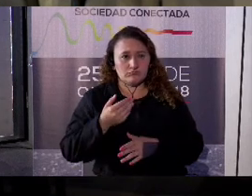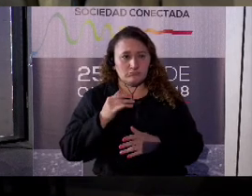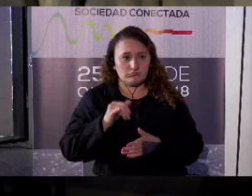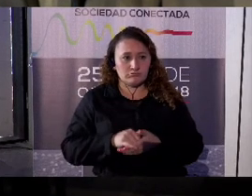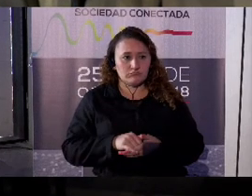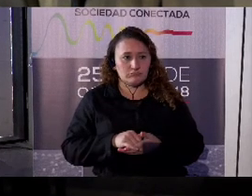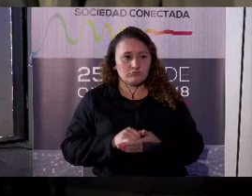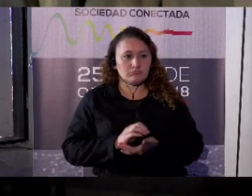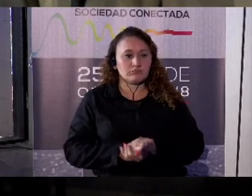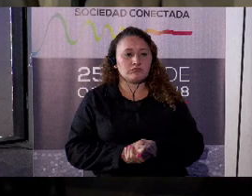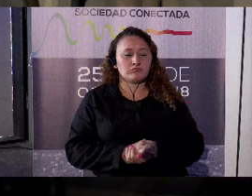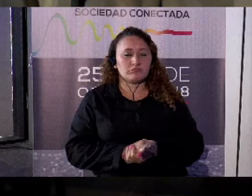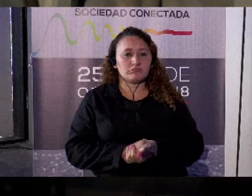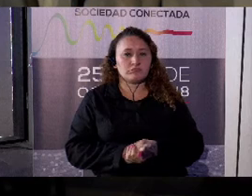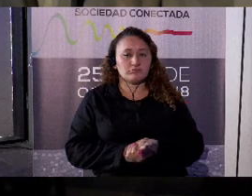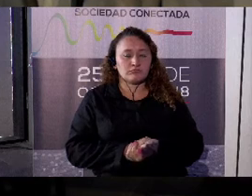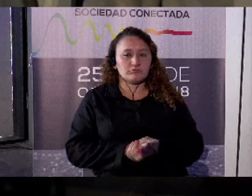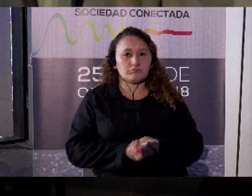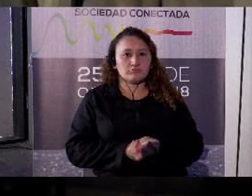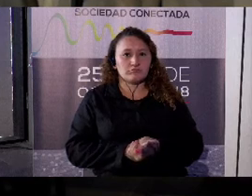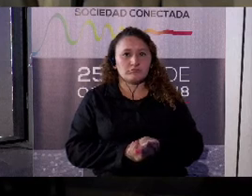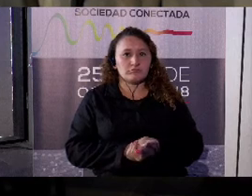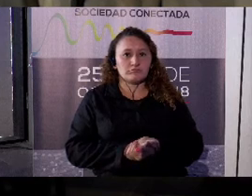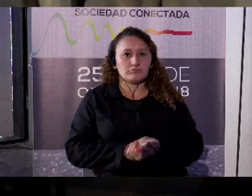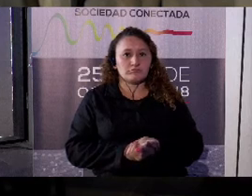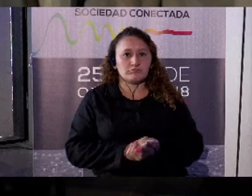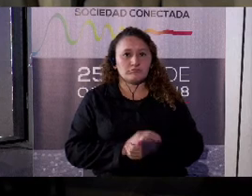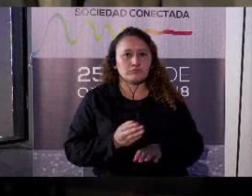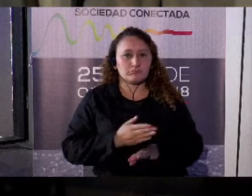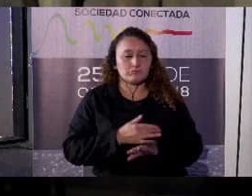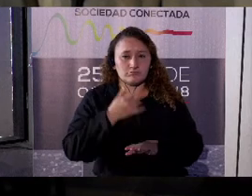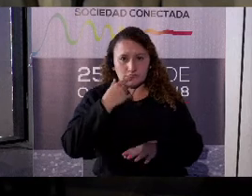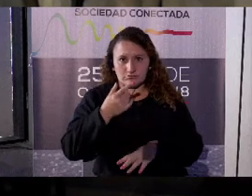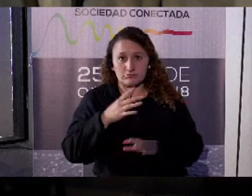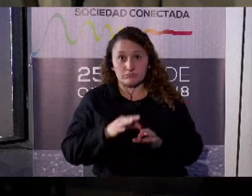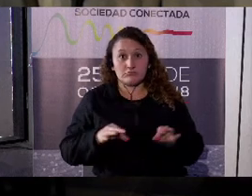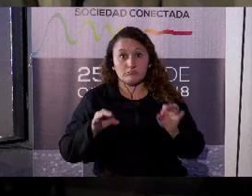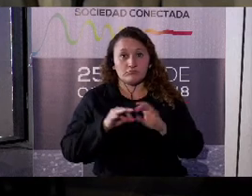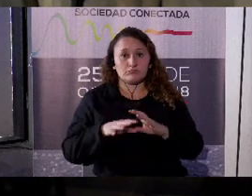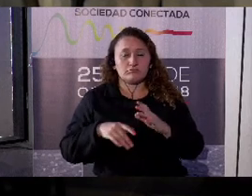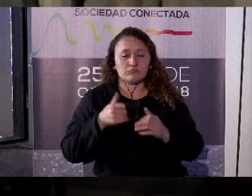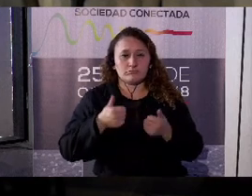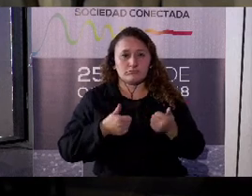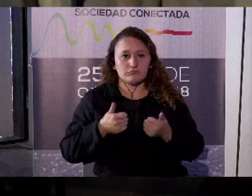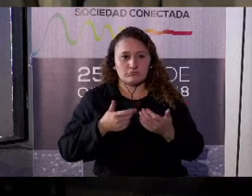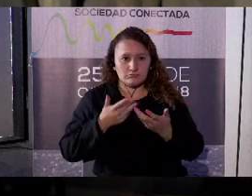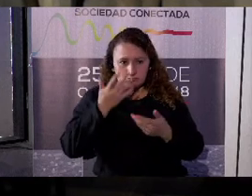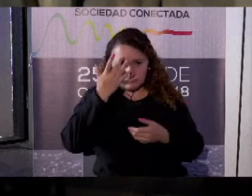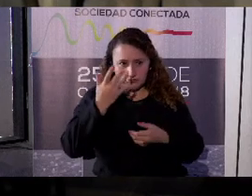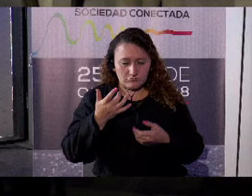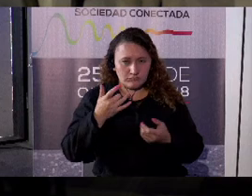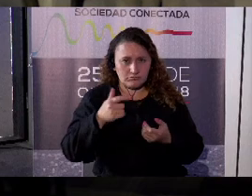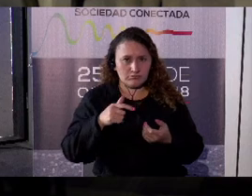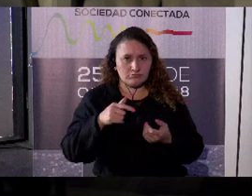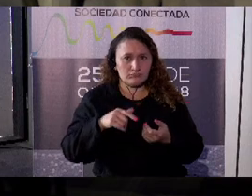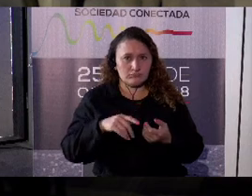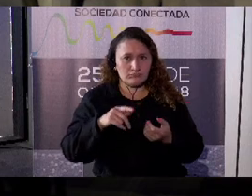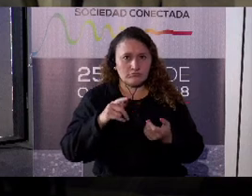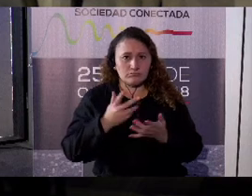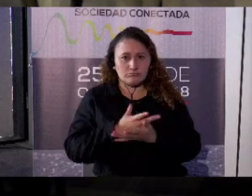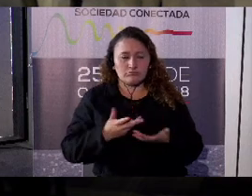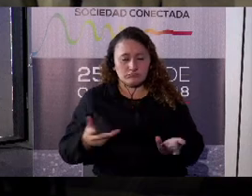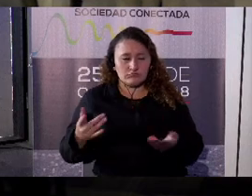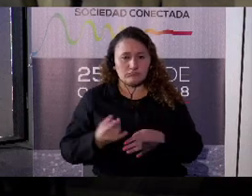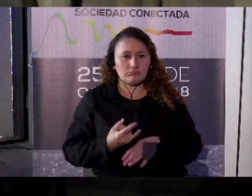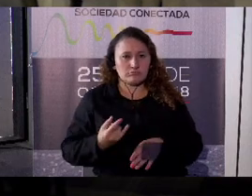iut mencioné hace un momento que la relevancia de las tecnologías viene precisamente de El poder de los casos de